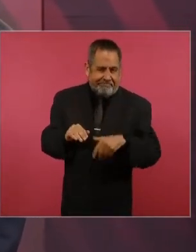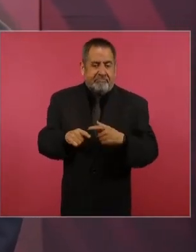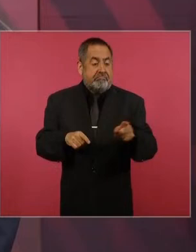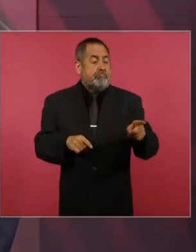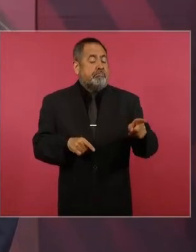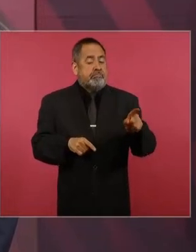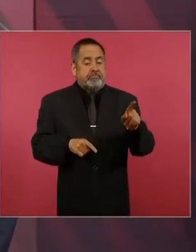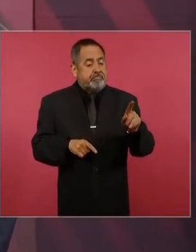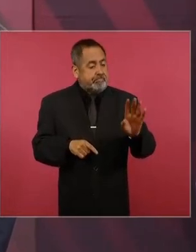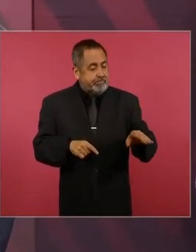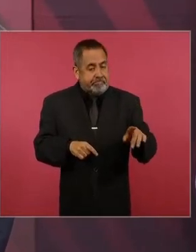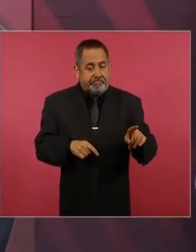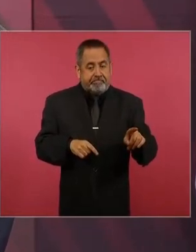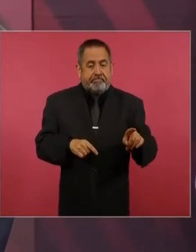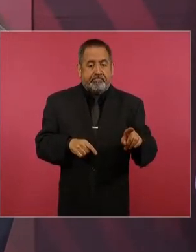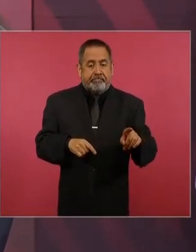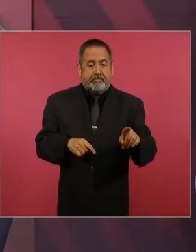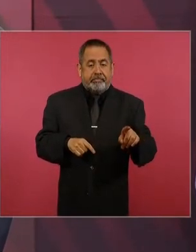Bueno,